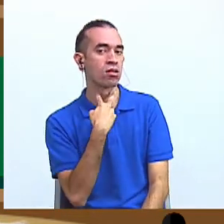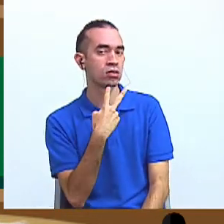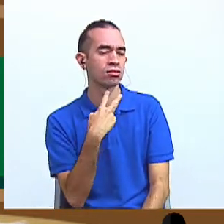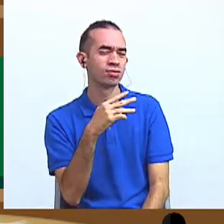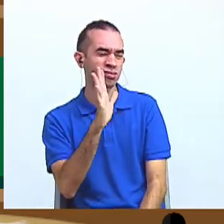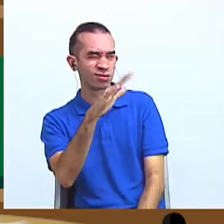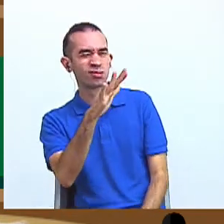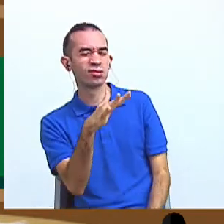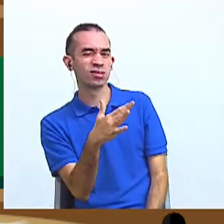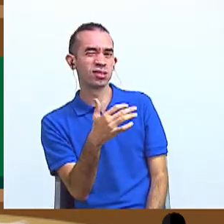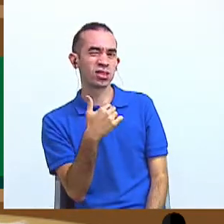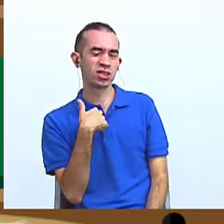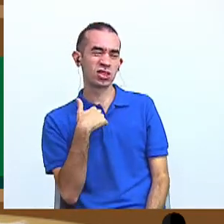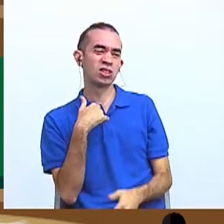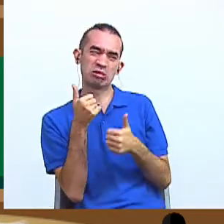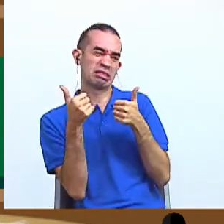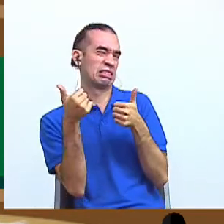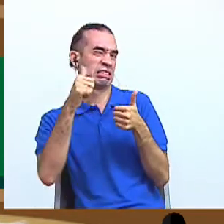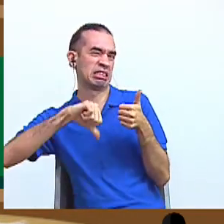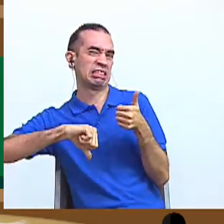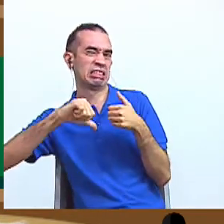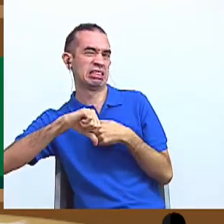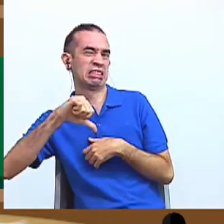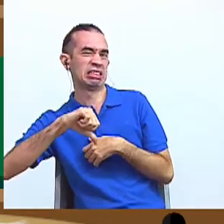Profe, a mí no me fue muy bien.